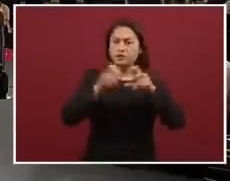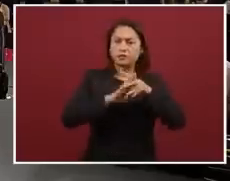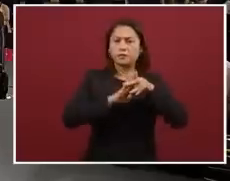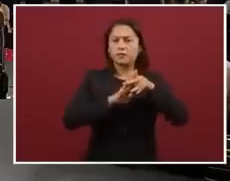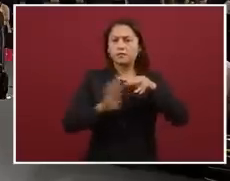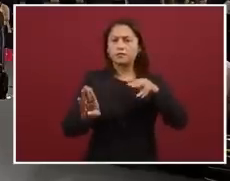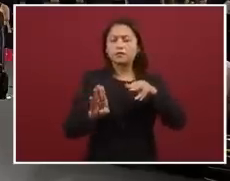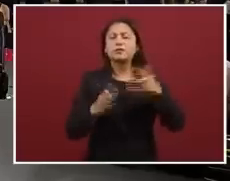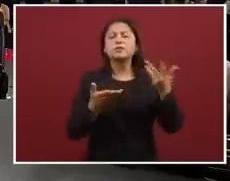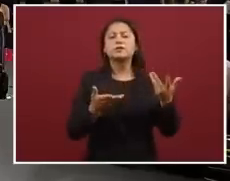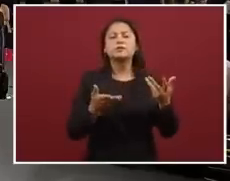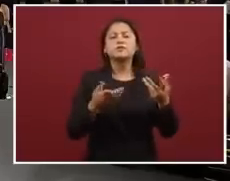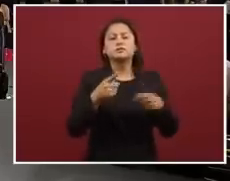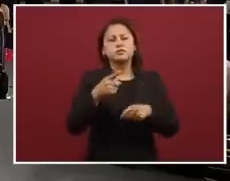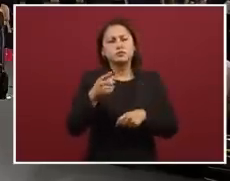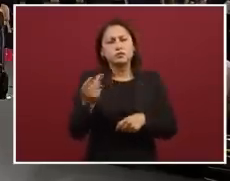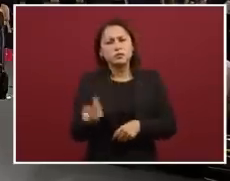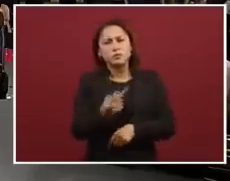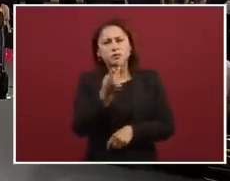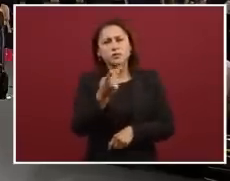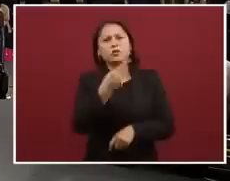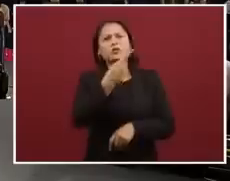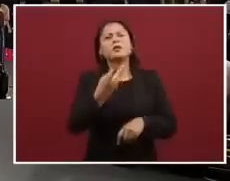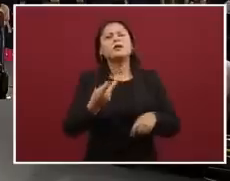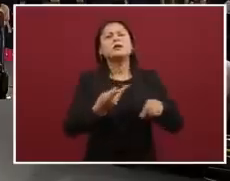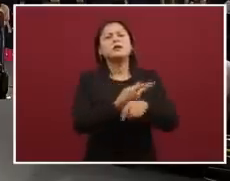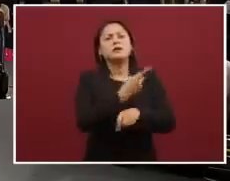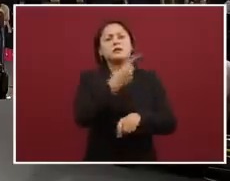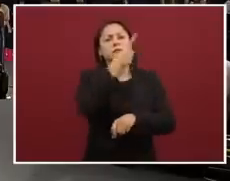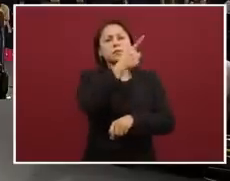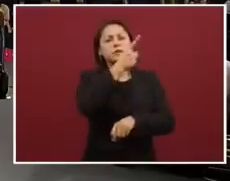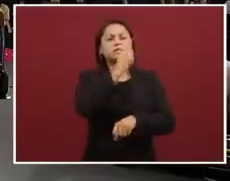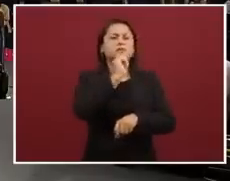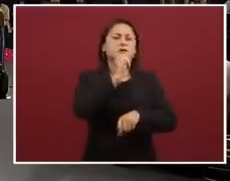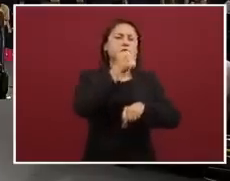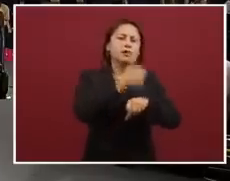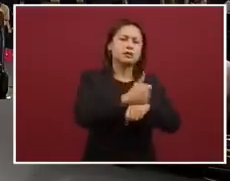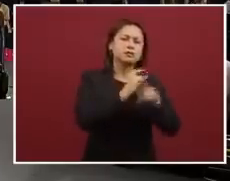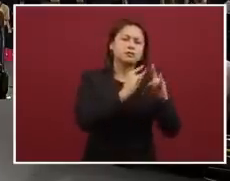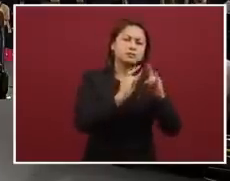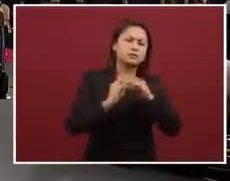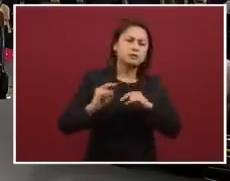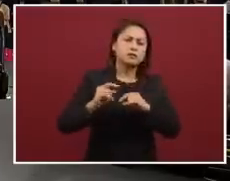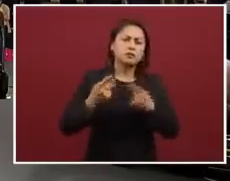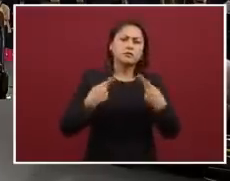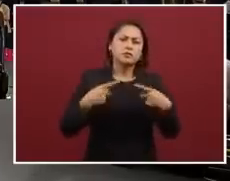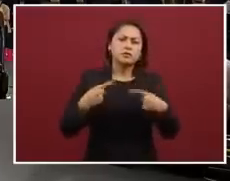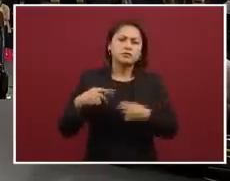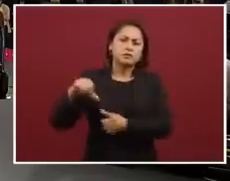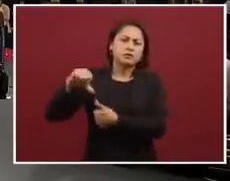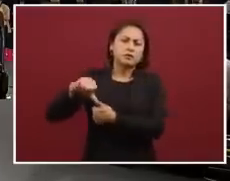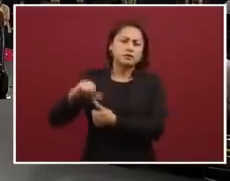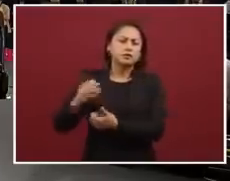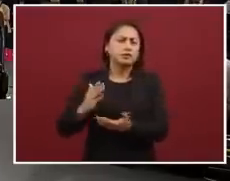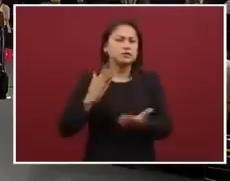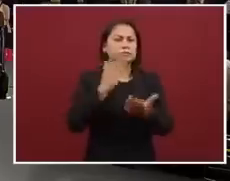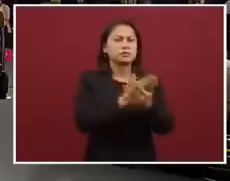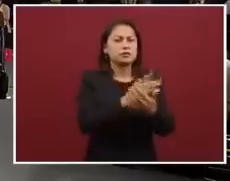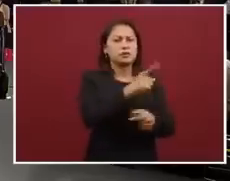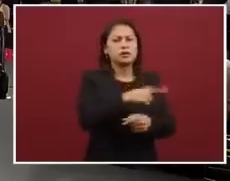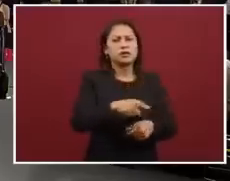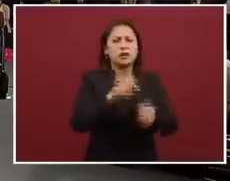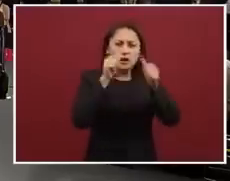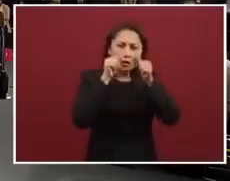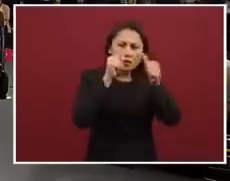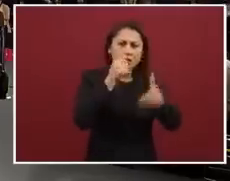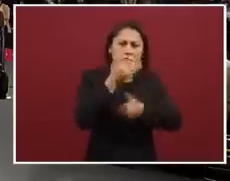norte ante el hacinamiento, el refugio de centroamericanos, la exigencia de autoridades locales para recursos federales de asistencia, cuestión de